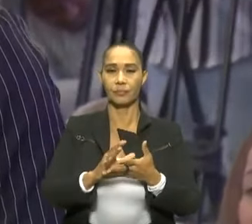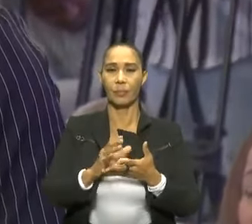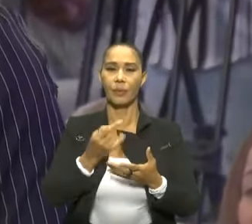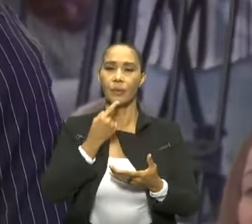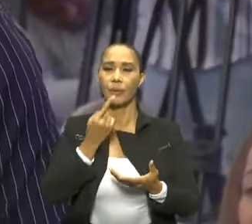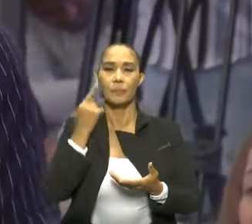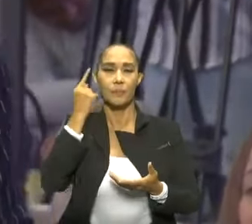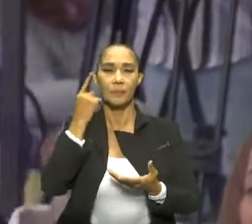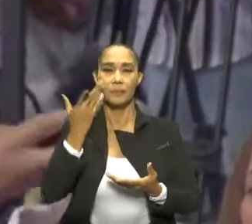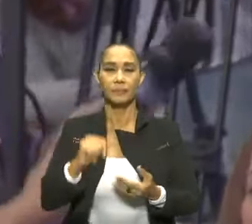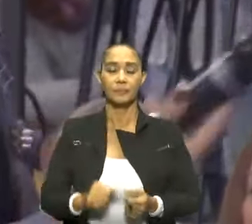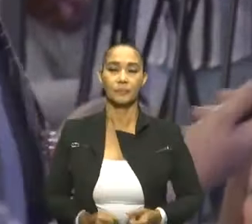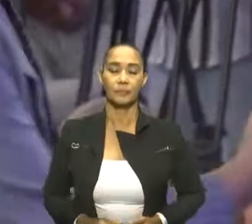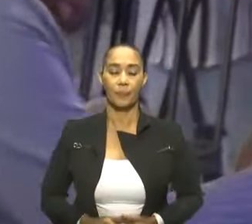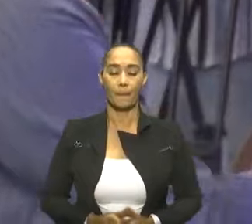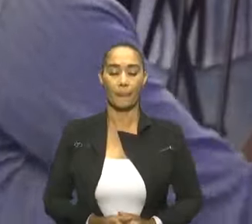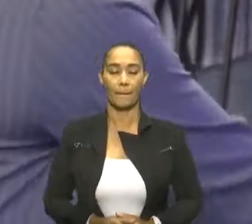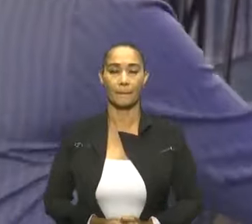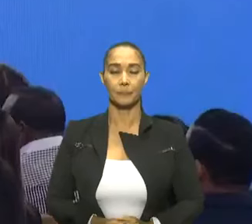respecto?